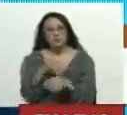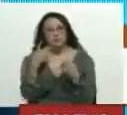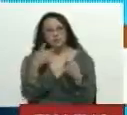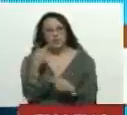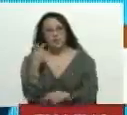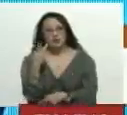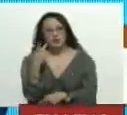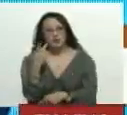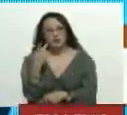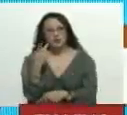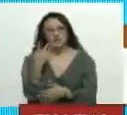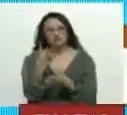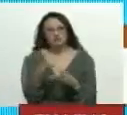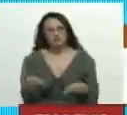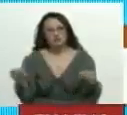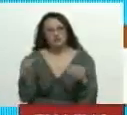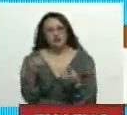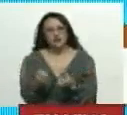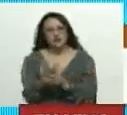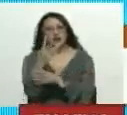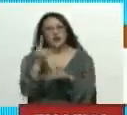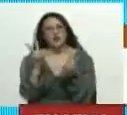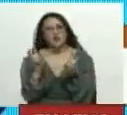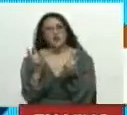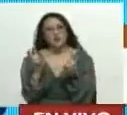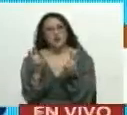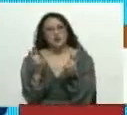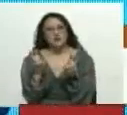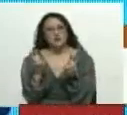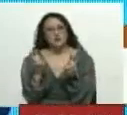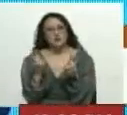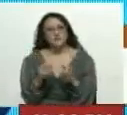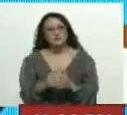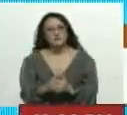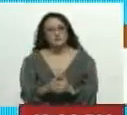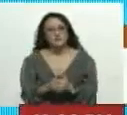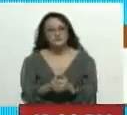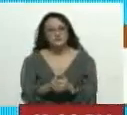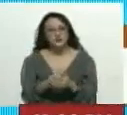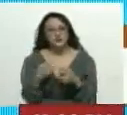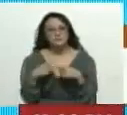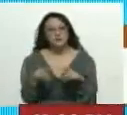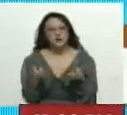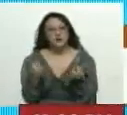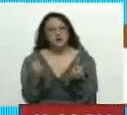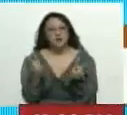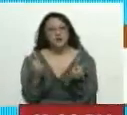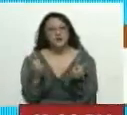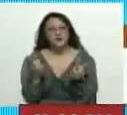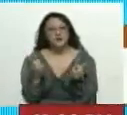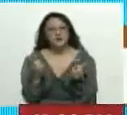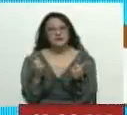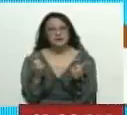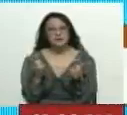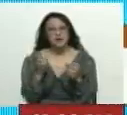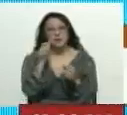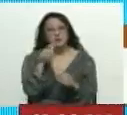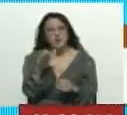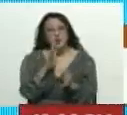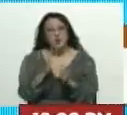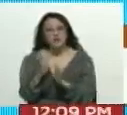desmoronar el estado y crear uno nuevo y efectivamente fue así pero en el caso del pueblo organizado para